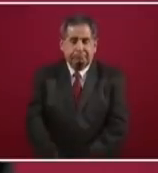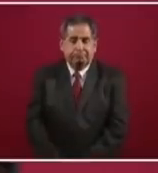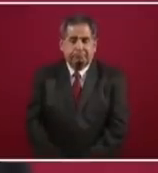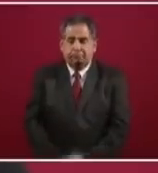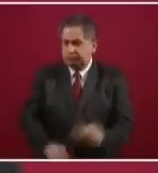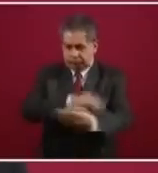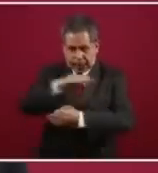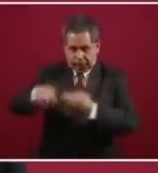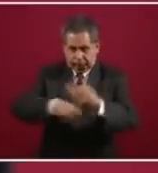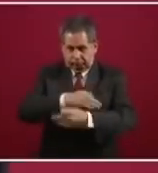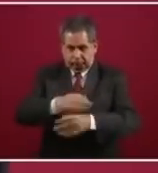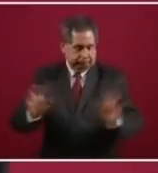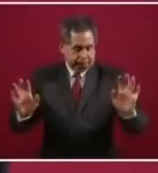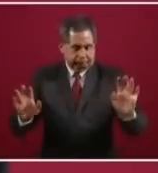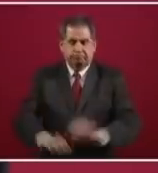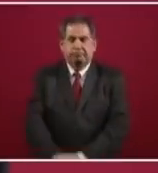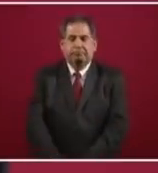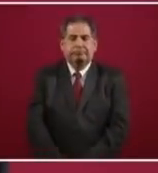a todos,